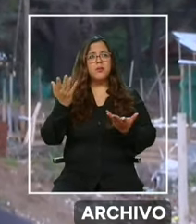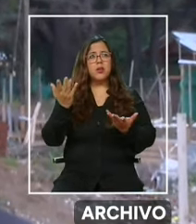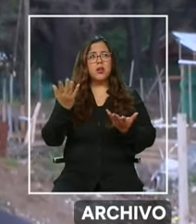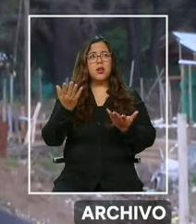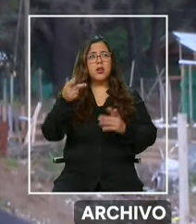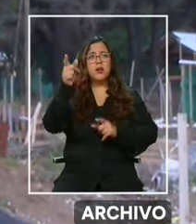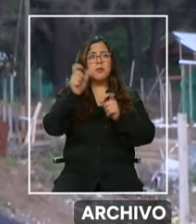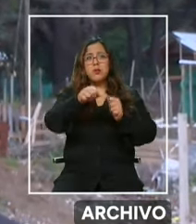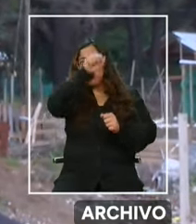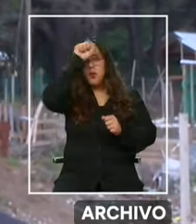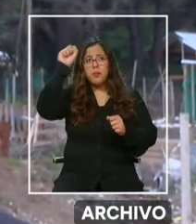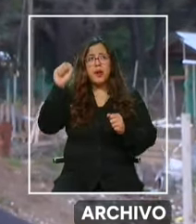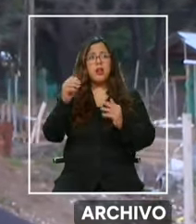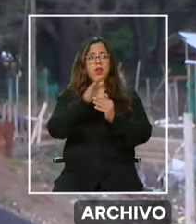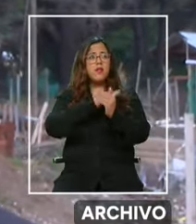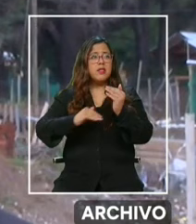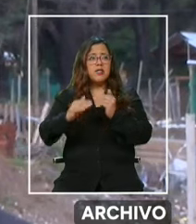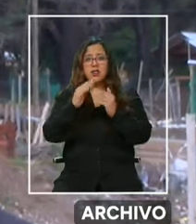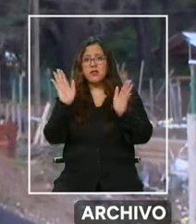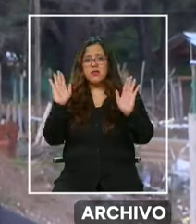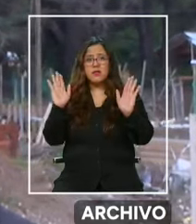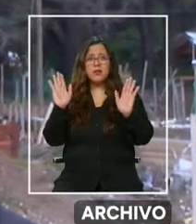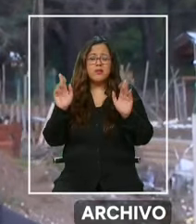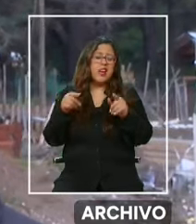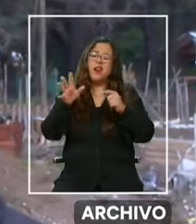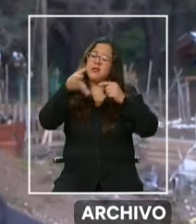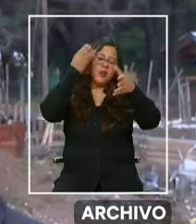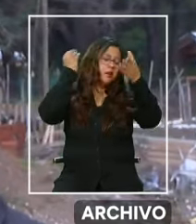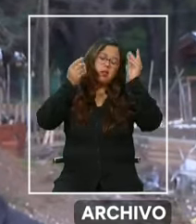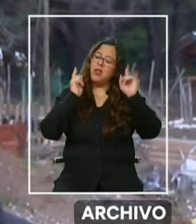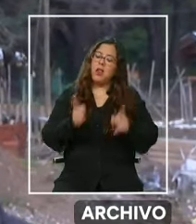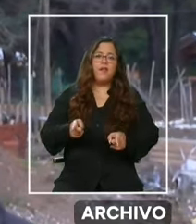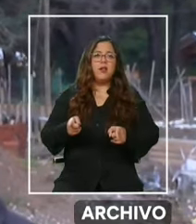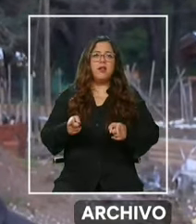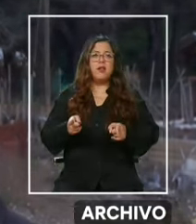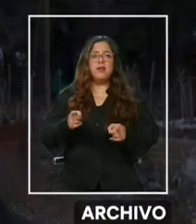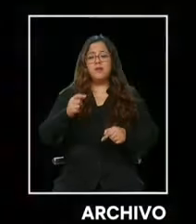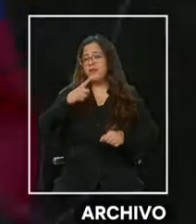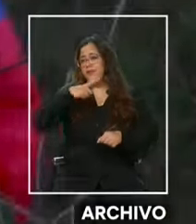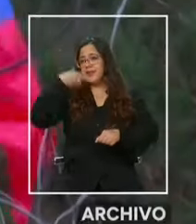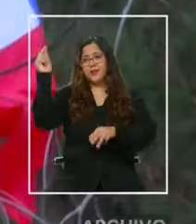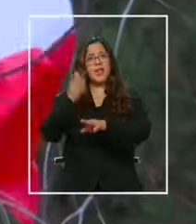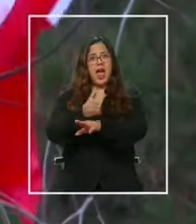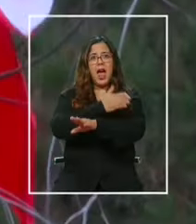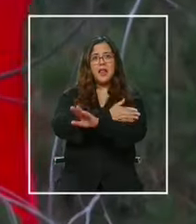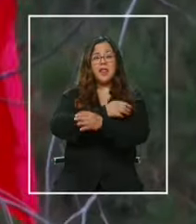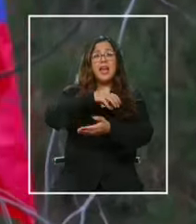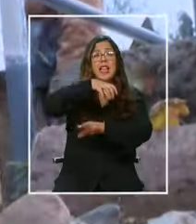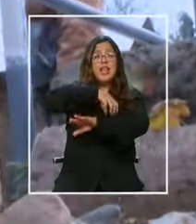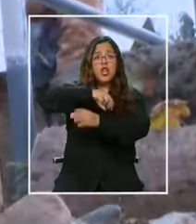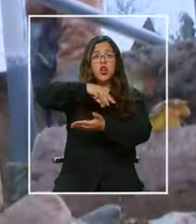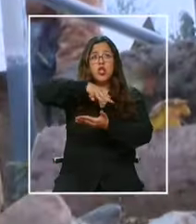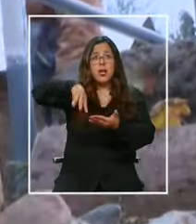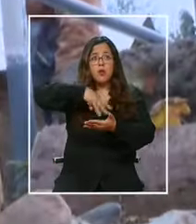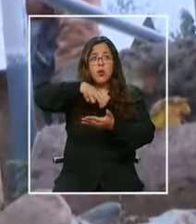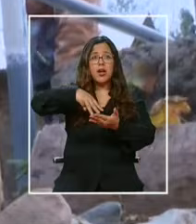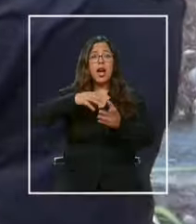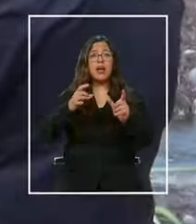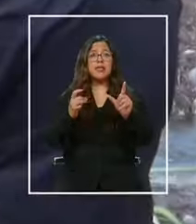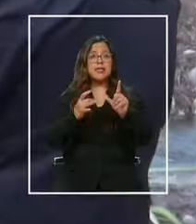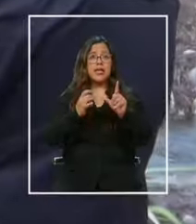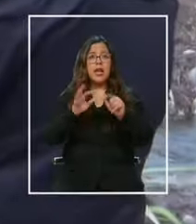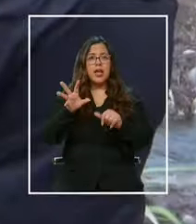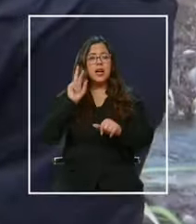bombero y un vecino, entonces no, ya se aprende uno, tiene que aprender, salir antes. En el Maule, Vega, Ancoa, Linares